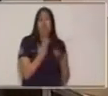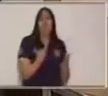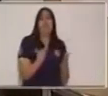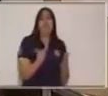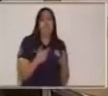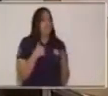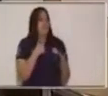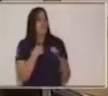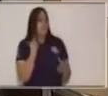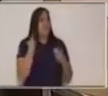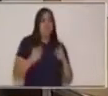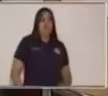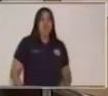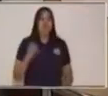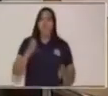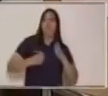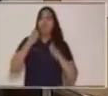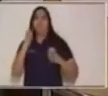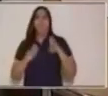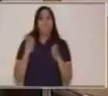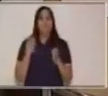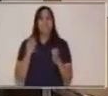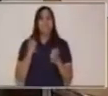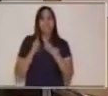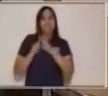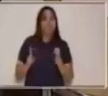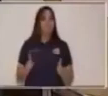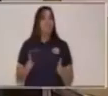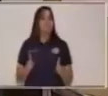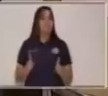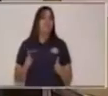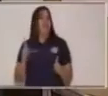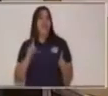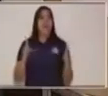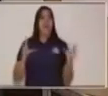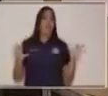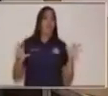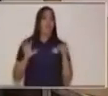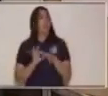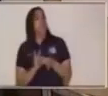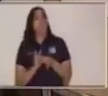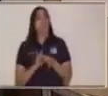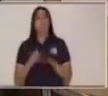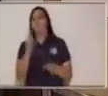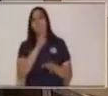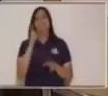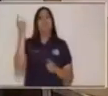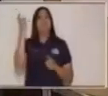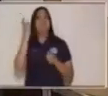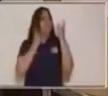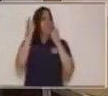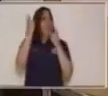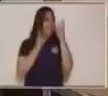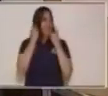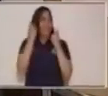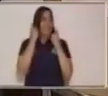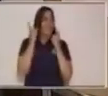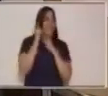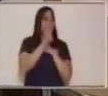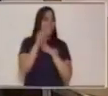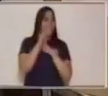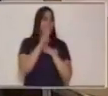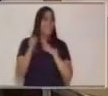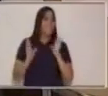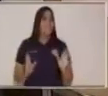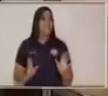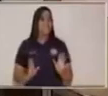pero mi cuerpo reacciona de diferente manera. Está muy movido, tiene mucha alegría. Creo que